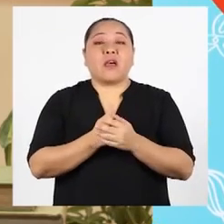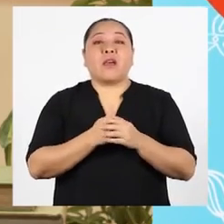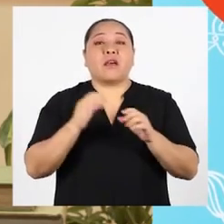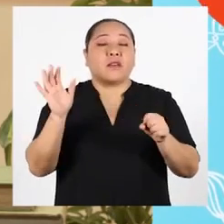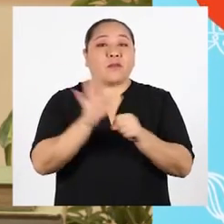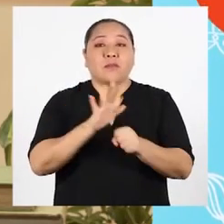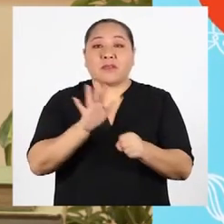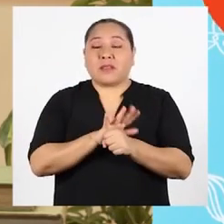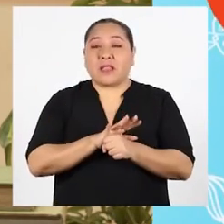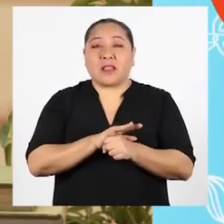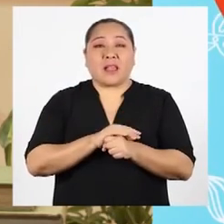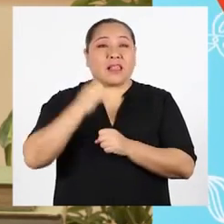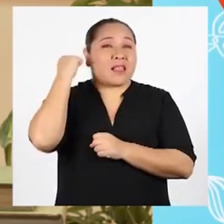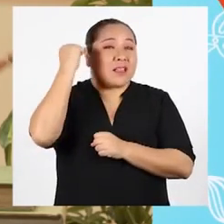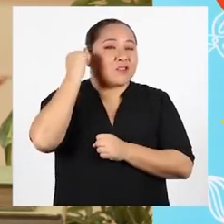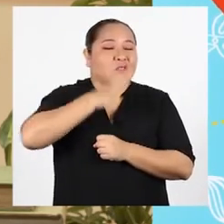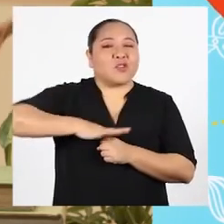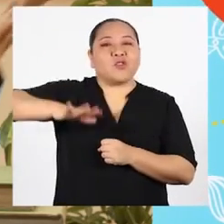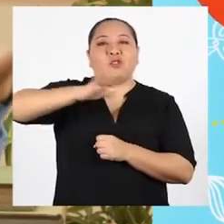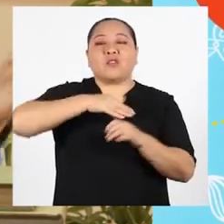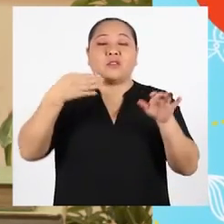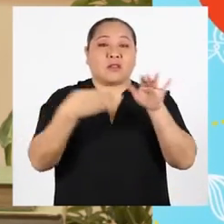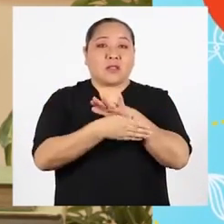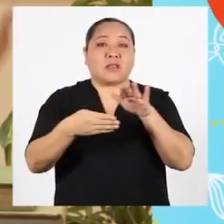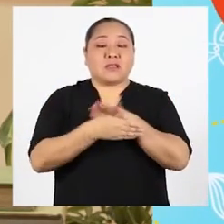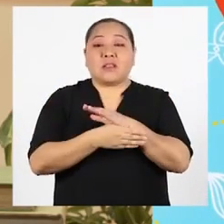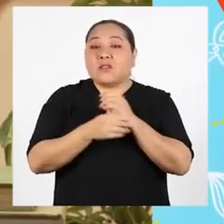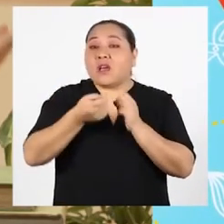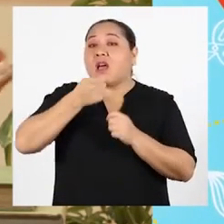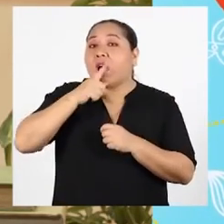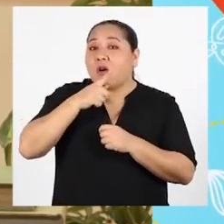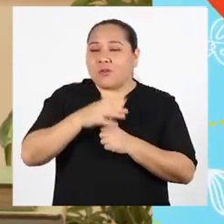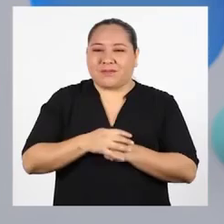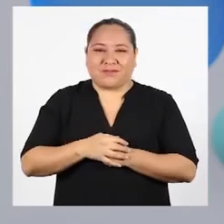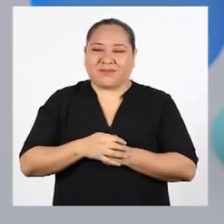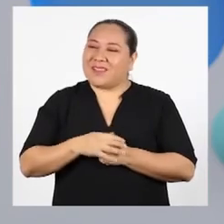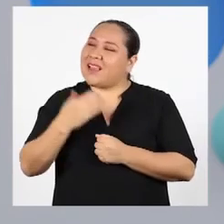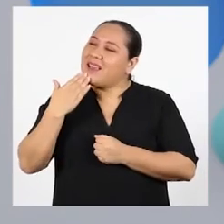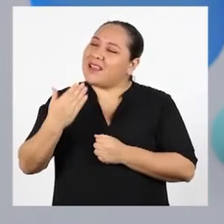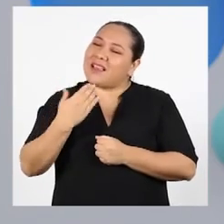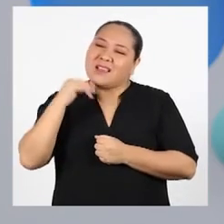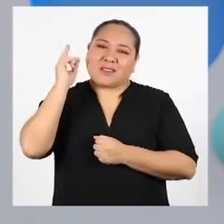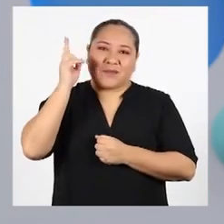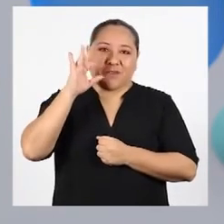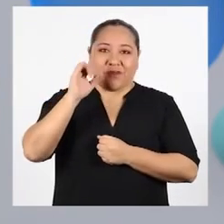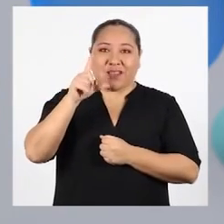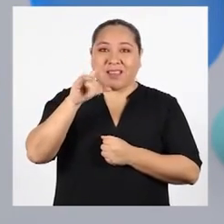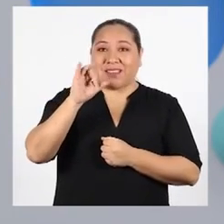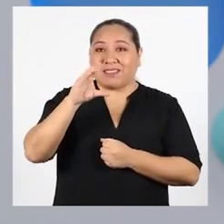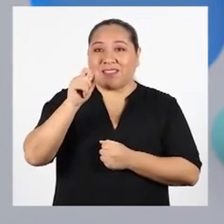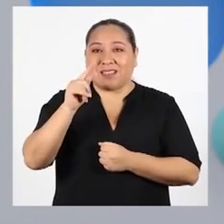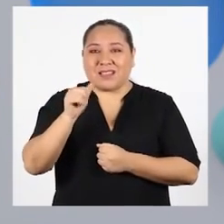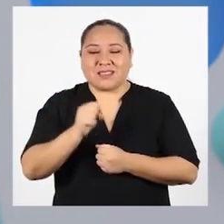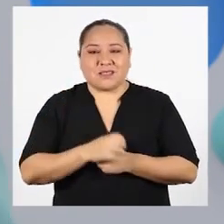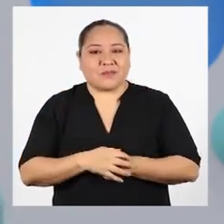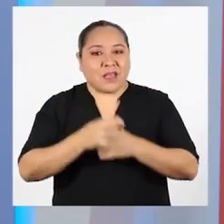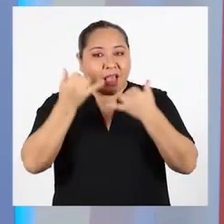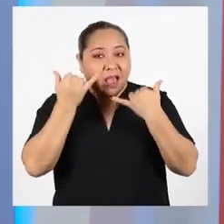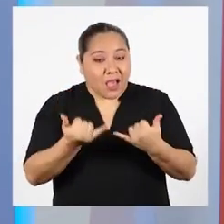a concretar el derecho de todas y todos al acceso a agua potable. Muchas gracias, profesora Felicitas